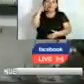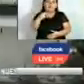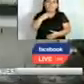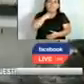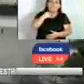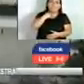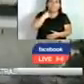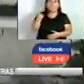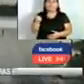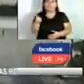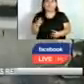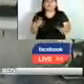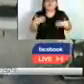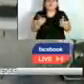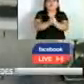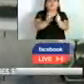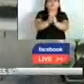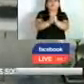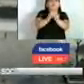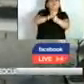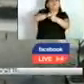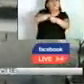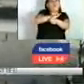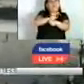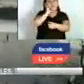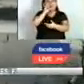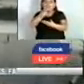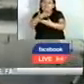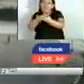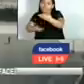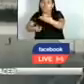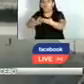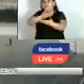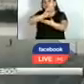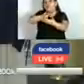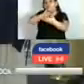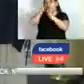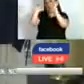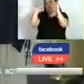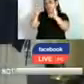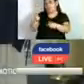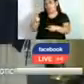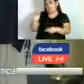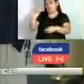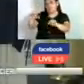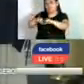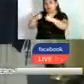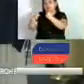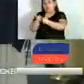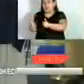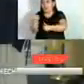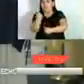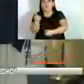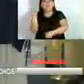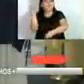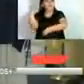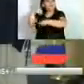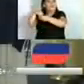por la pandemia del COVID-19. Esto de acuerdo al reporte financiero presentado por la Asociación Bancaria